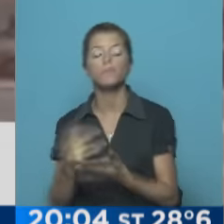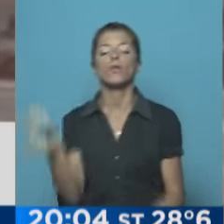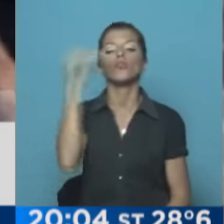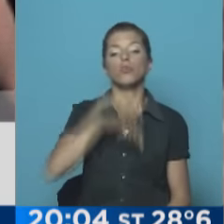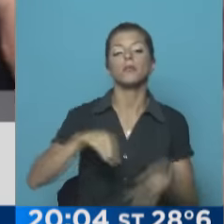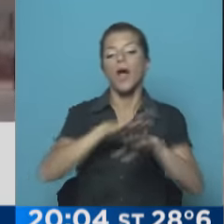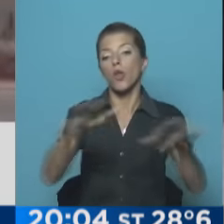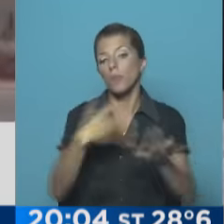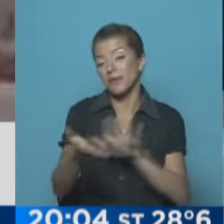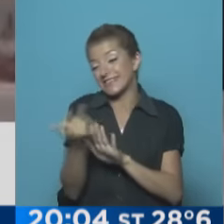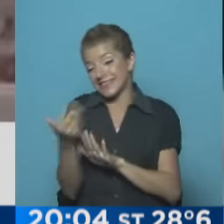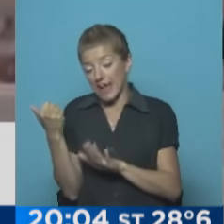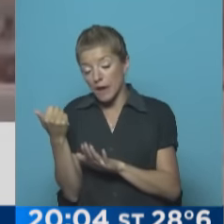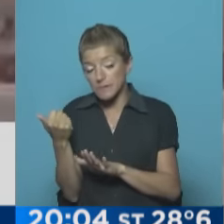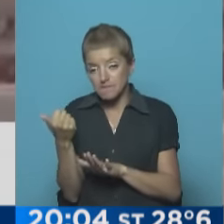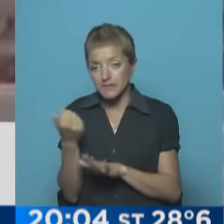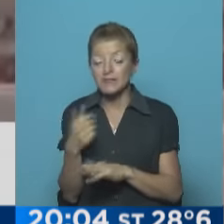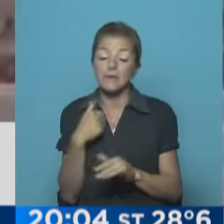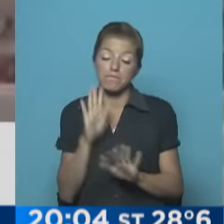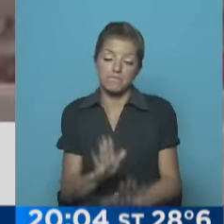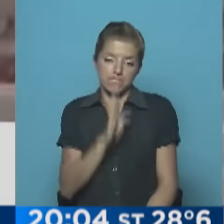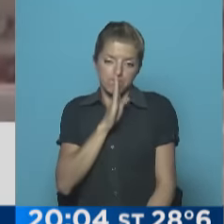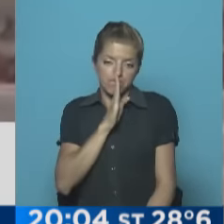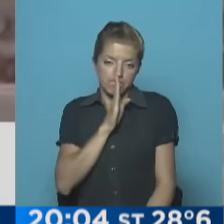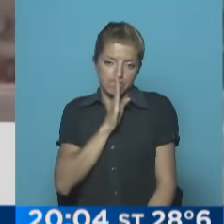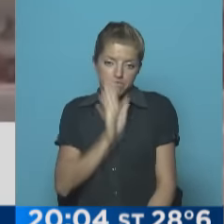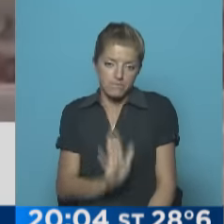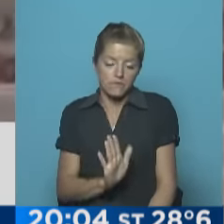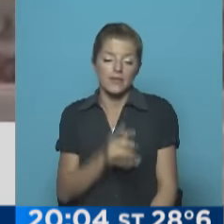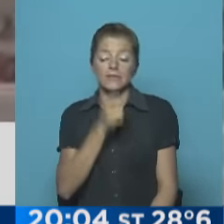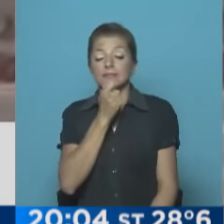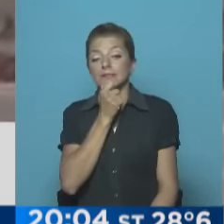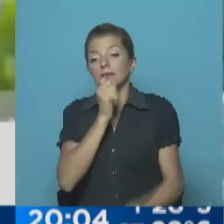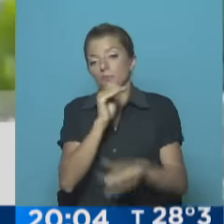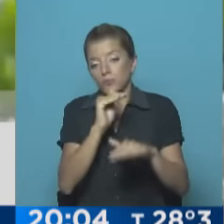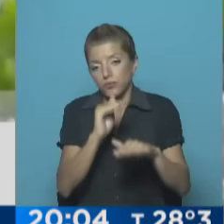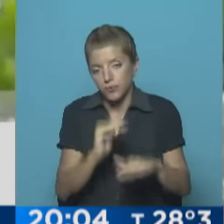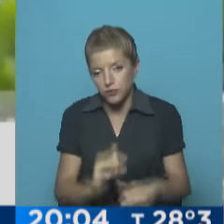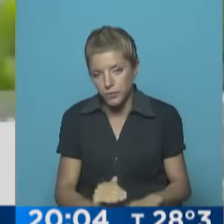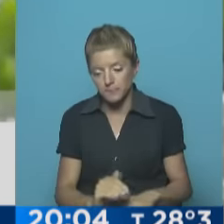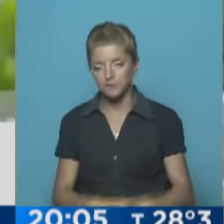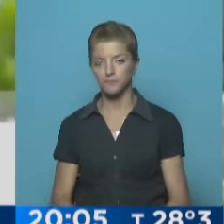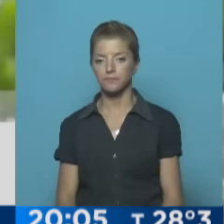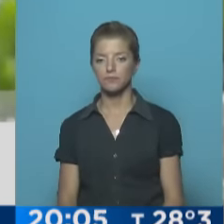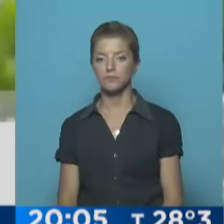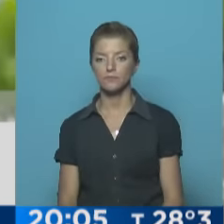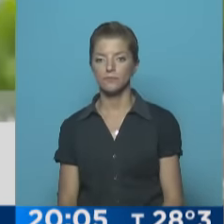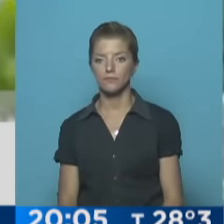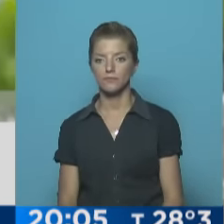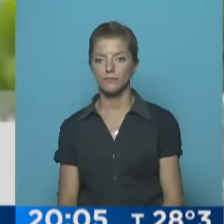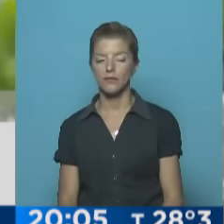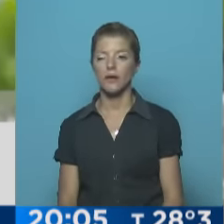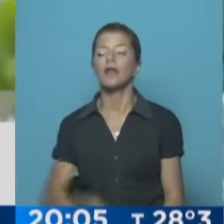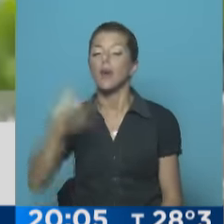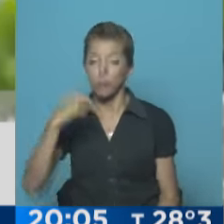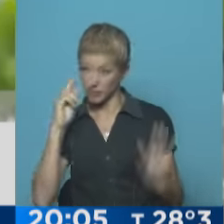a salvar lo que se pueda y esperar con paciencia a ver si el agua empieza a bajar. El tema de las cosas que trae,